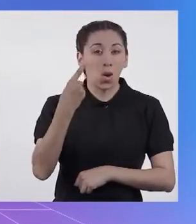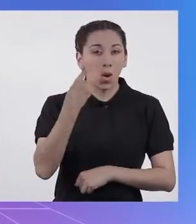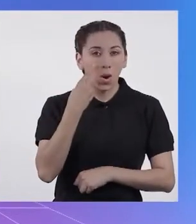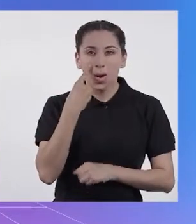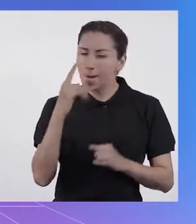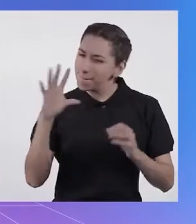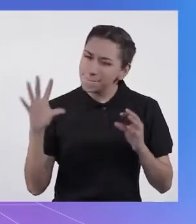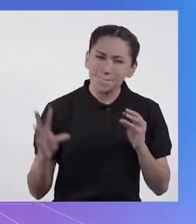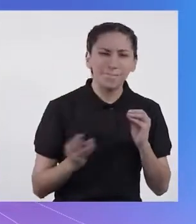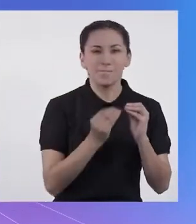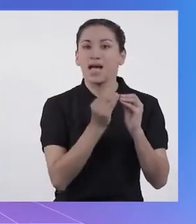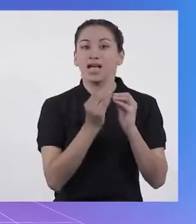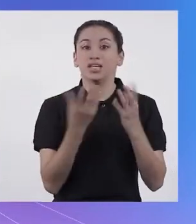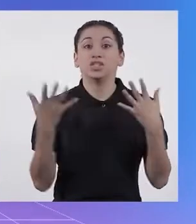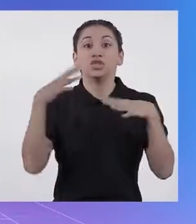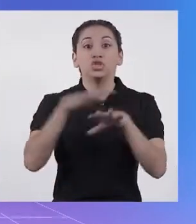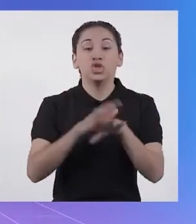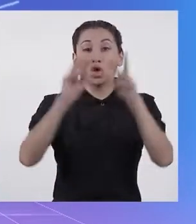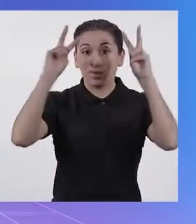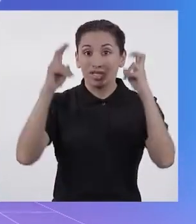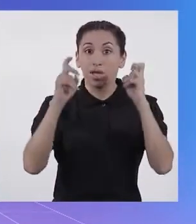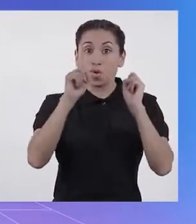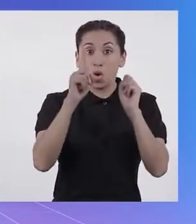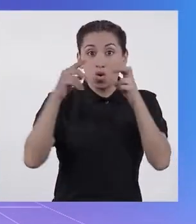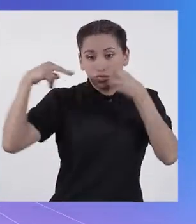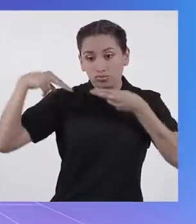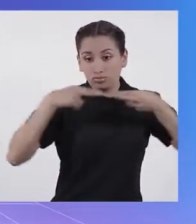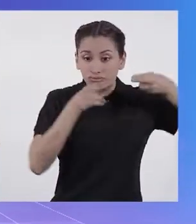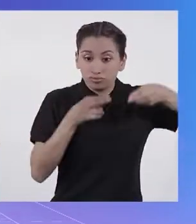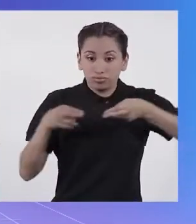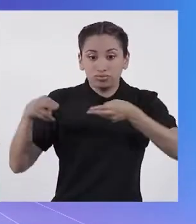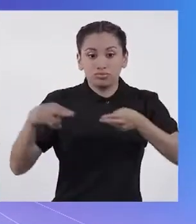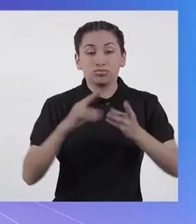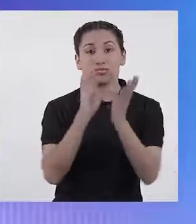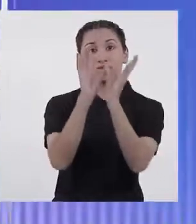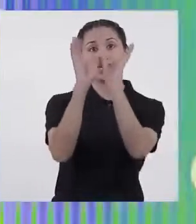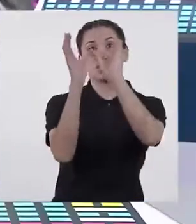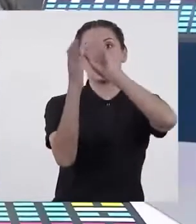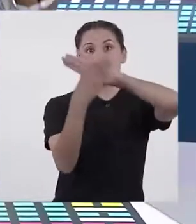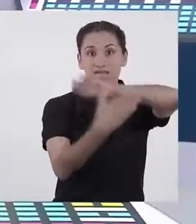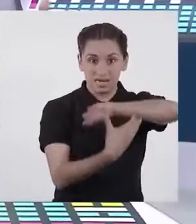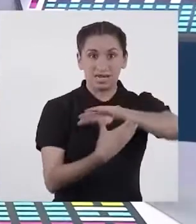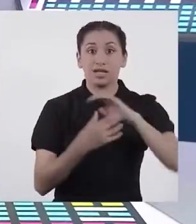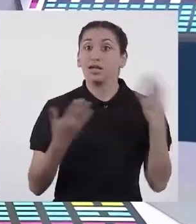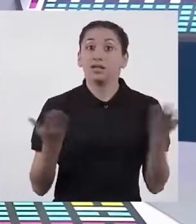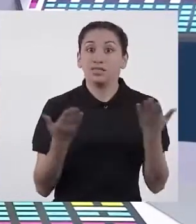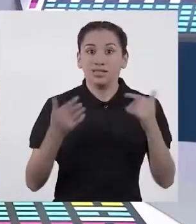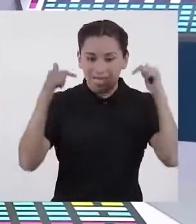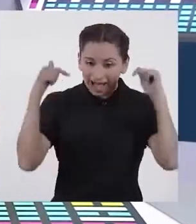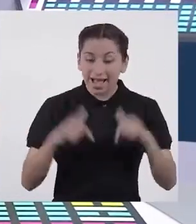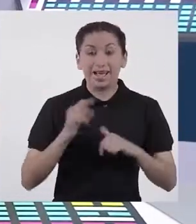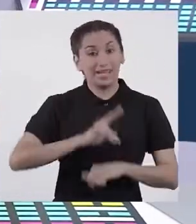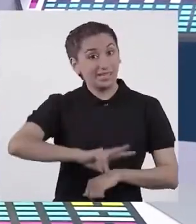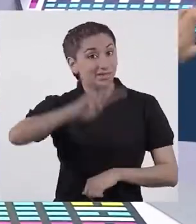conocer más sobre el impacto de un fenómeno natural climatológico en